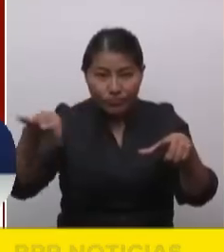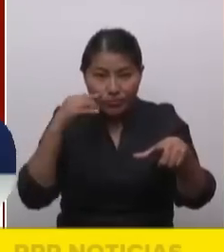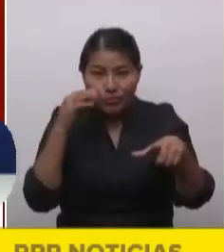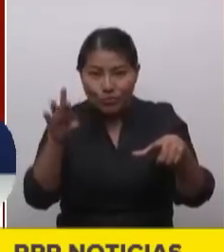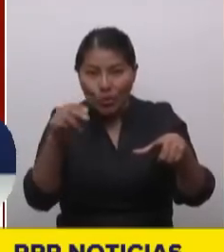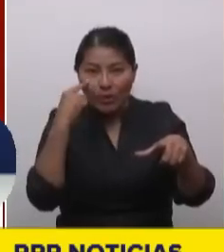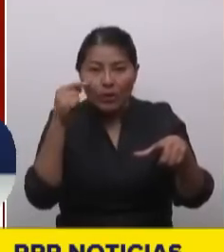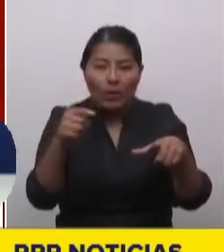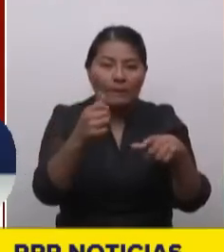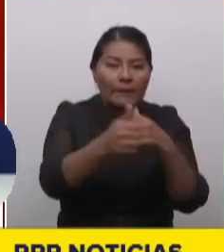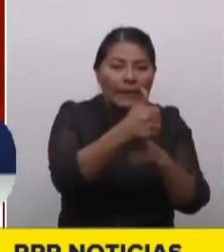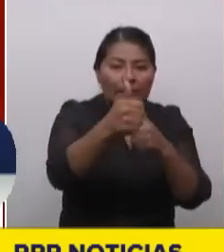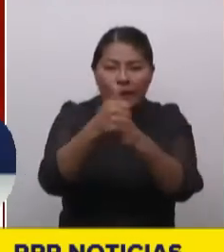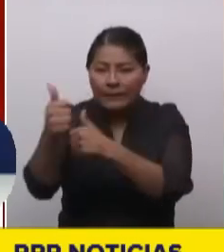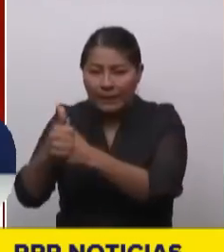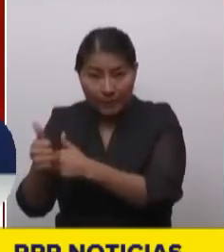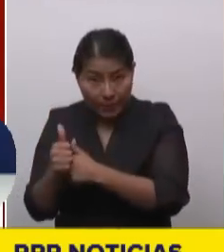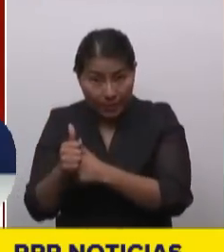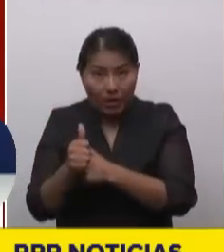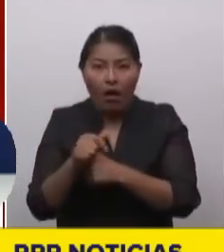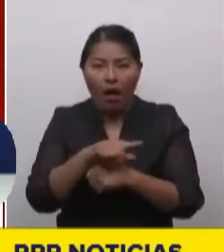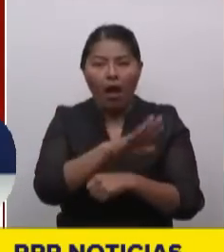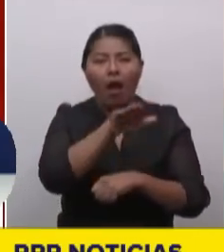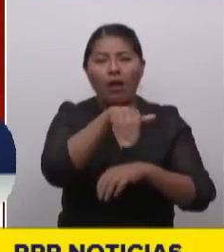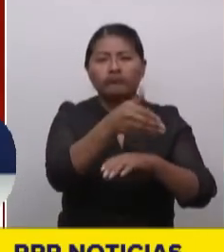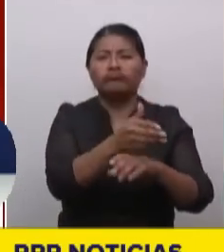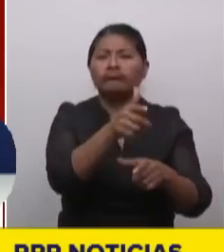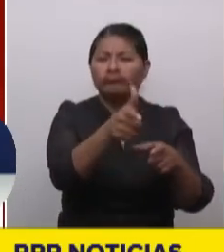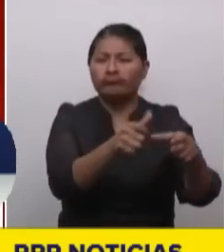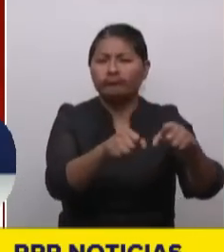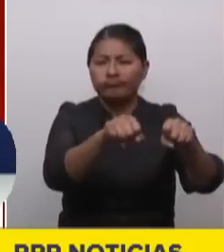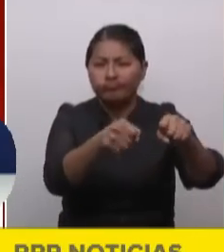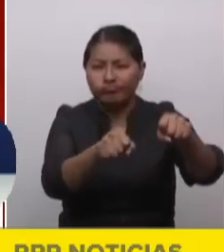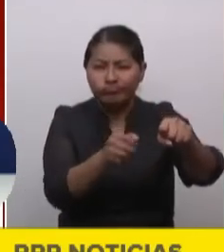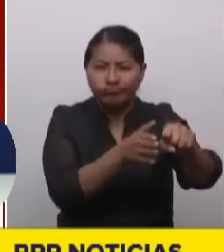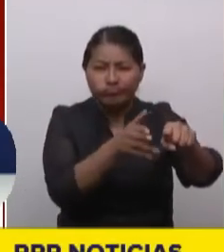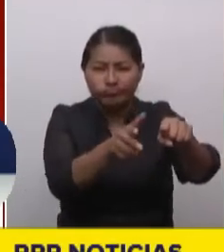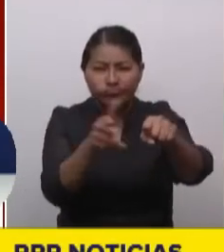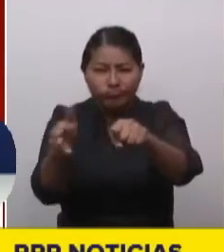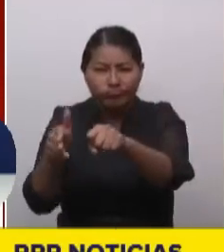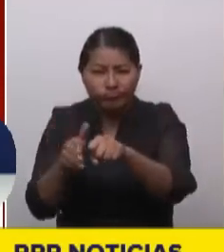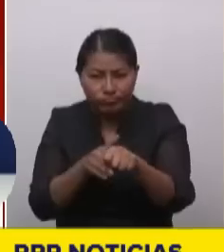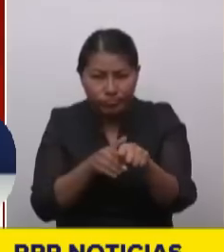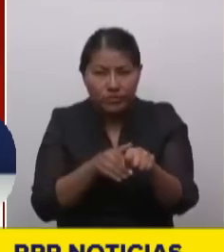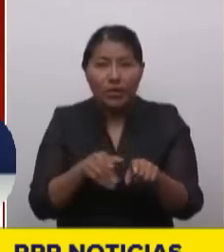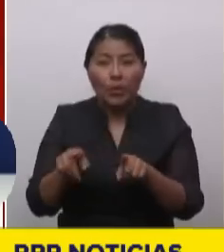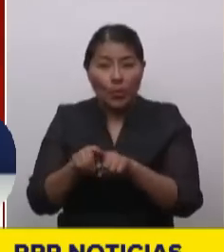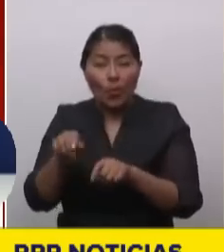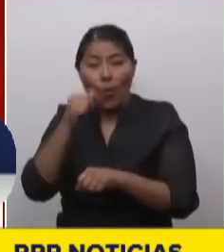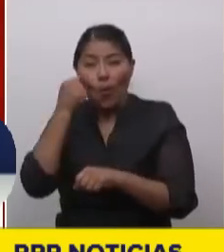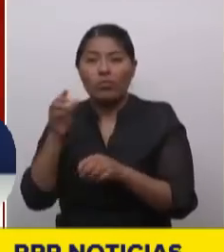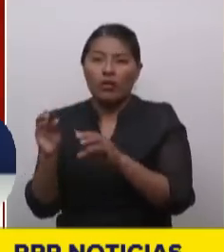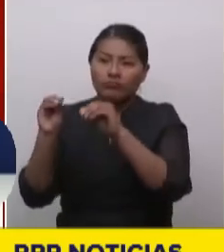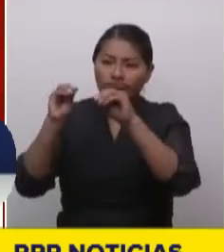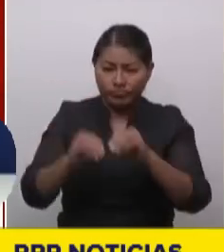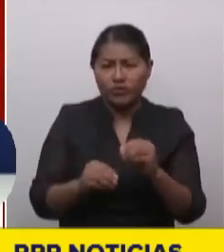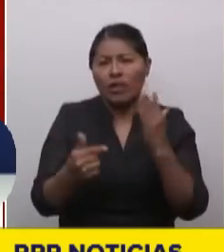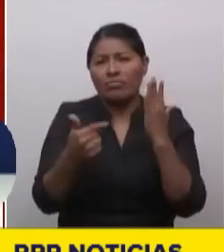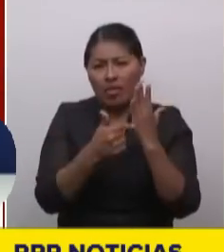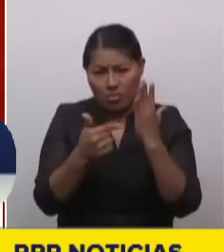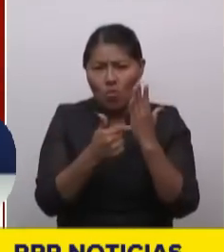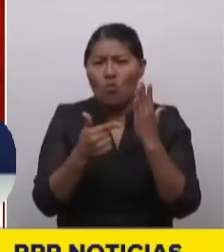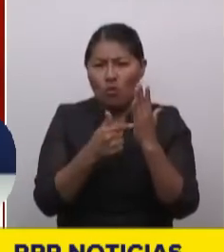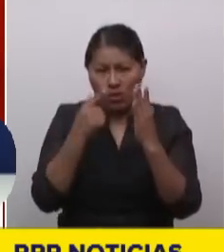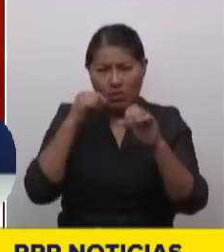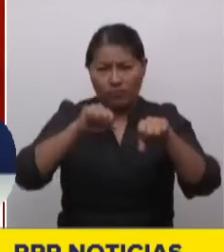todos lados, panel de control, tecnología, y luego tomar una tecnología que se usa en Europa,